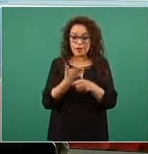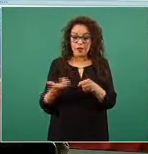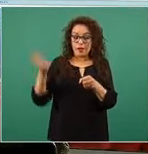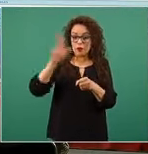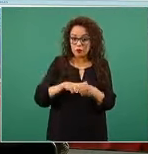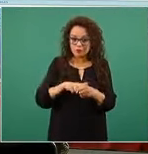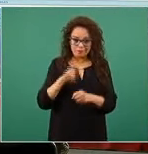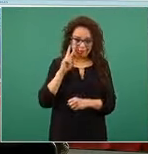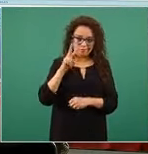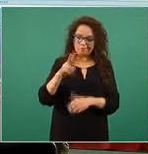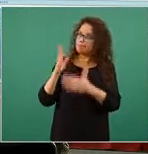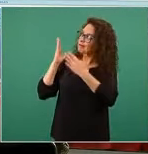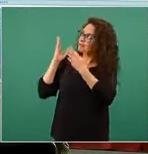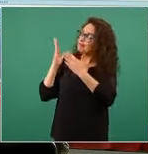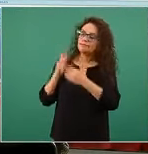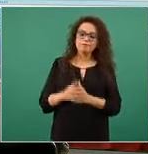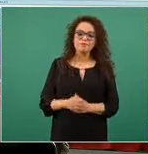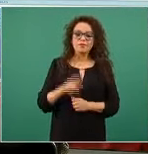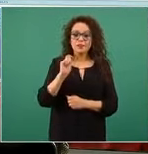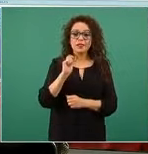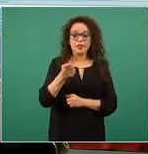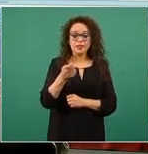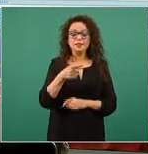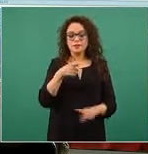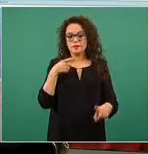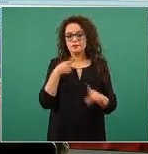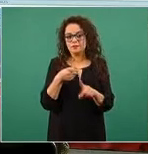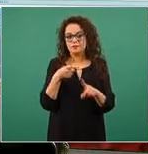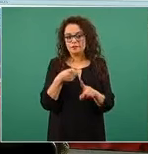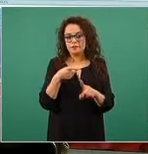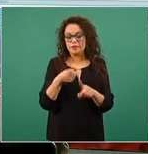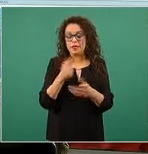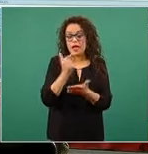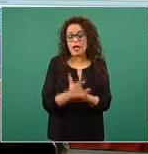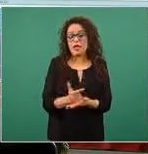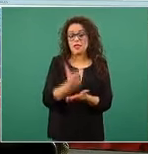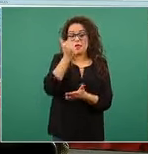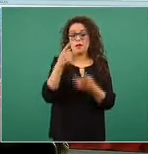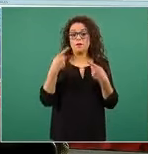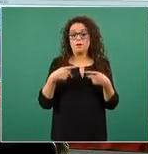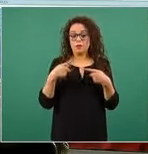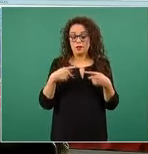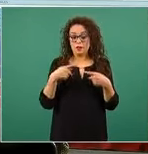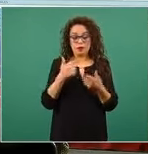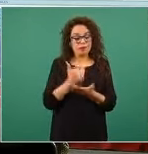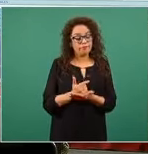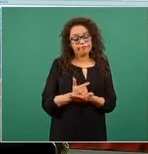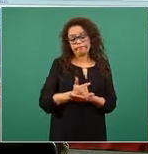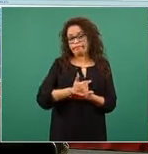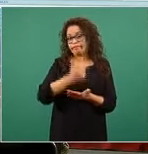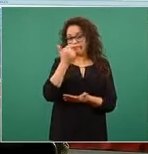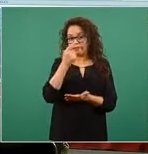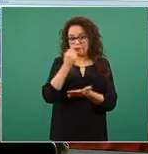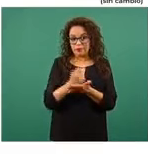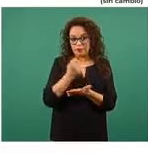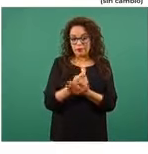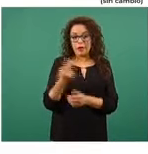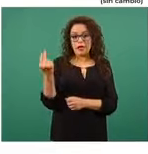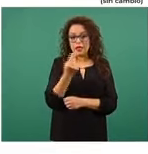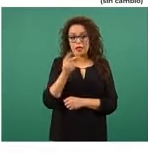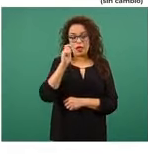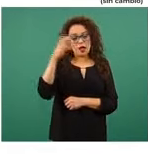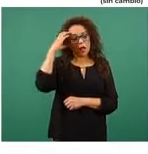del comportamiento hospitalario estamos hablando directamente de los casos graves y los casos críticos, recordando que son las personas que requieren de una